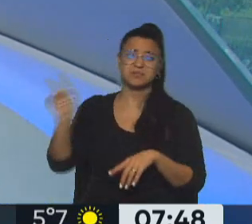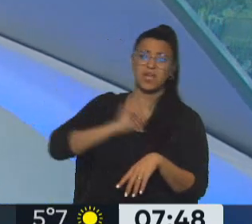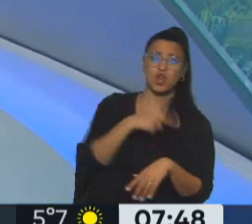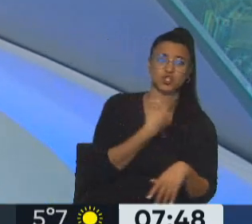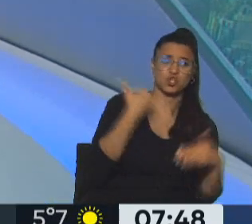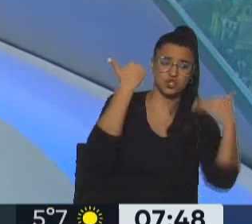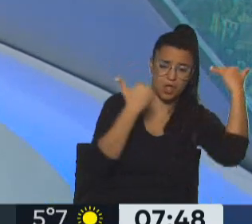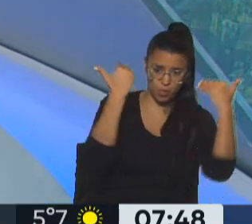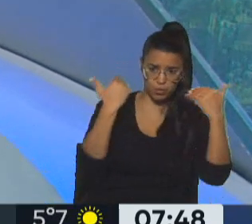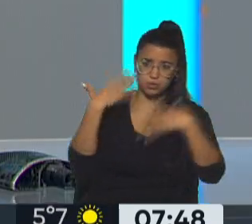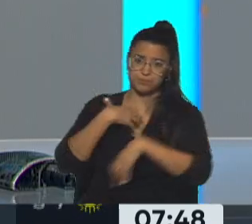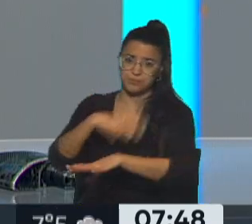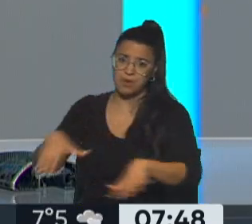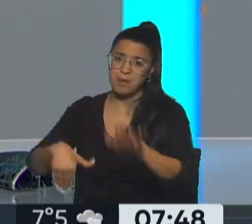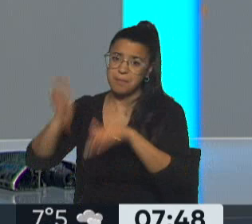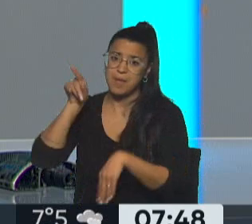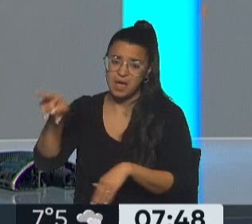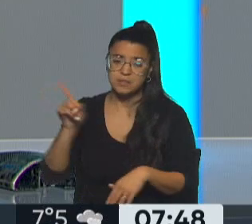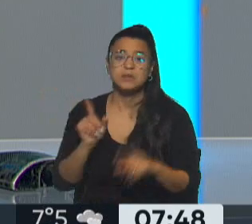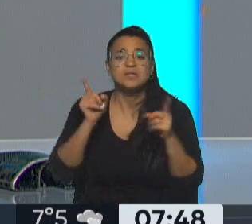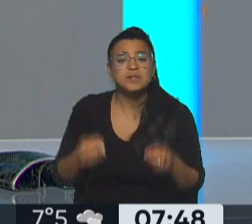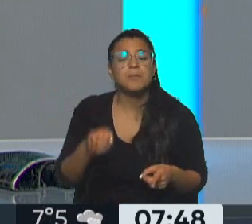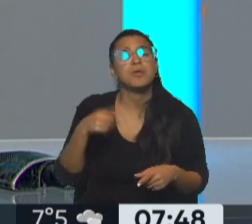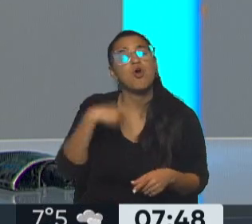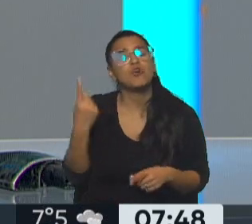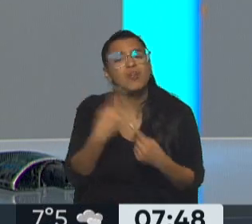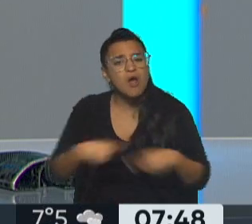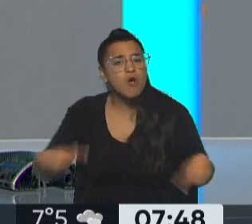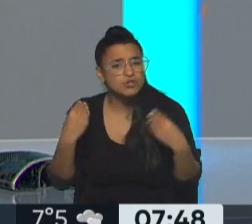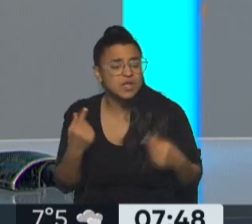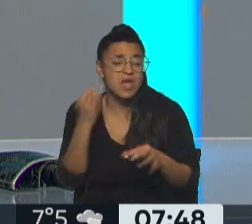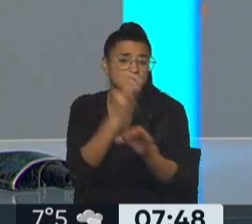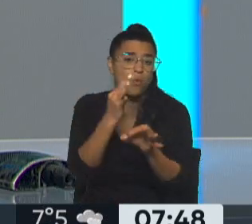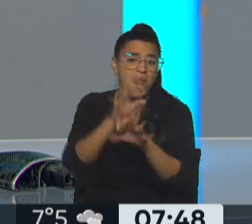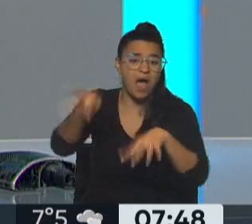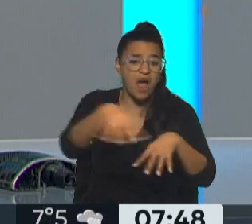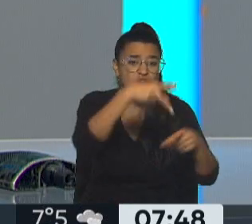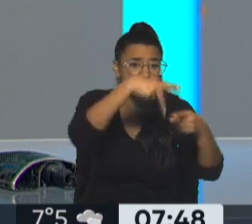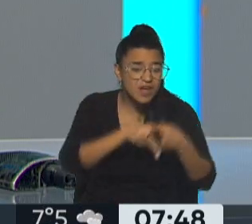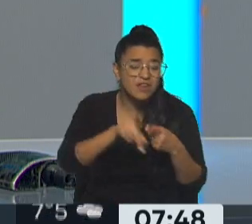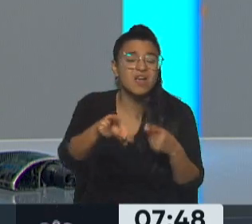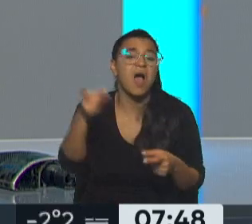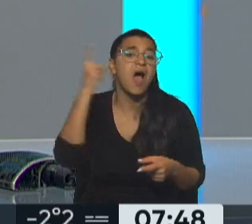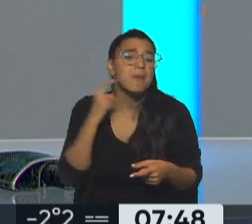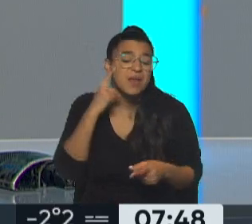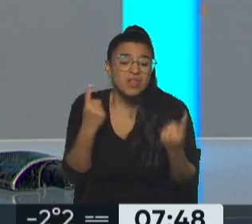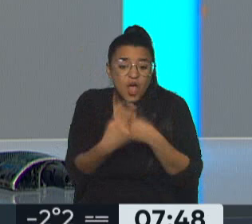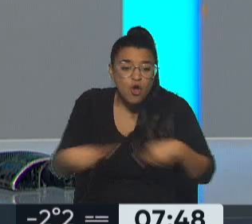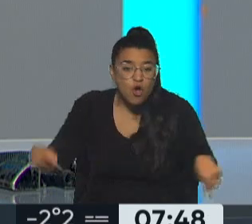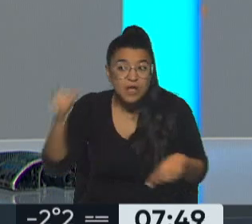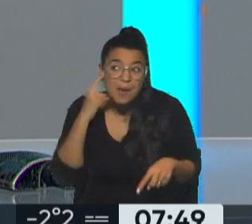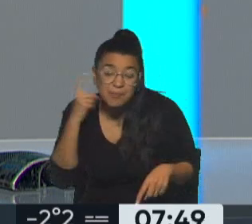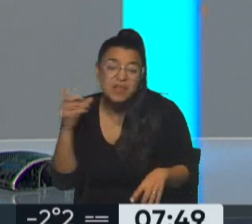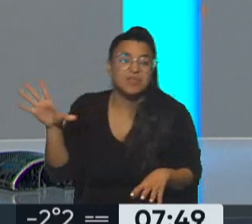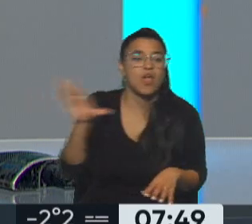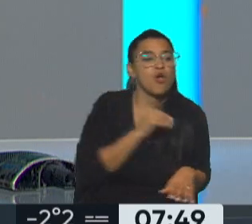grandes sí totalmente funcionan como un faro y otra cosa que sucede es que en las escuelas agrotécnicas los chicos aprenden cosas que después replican en